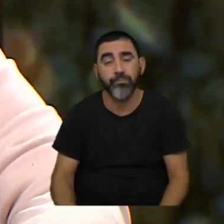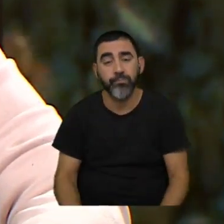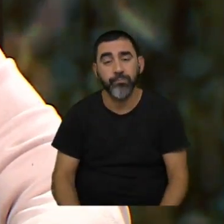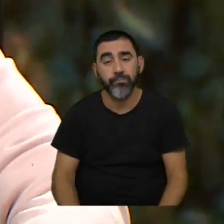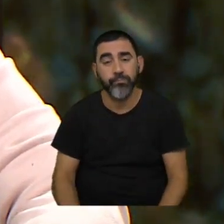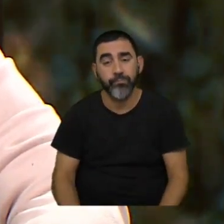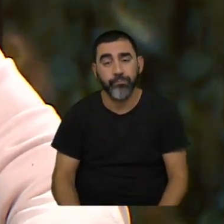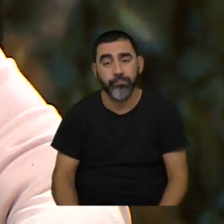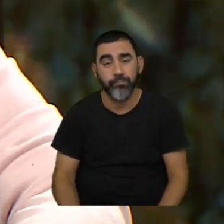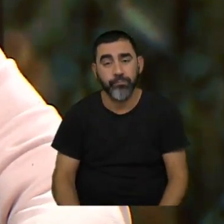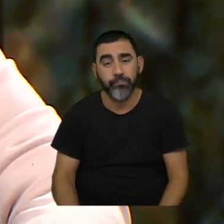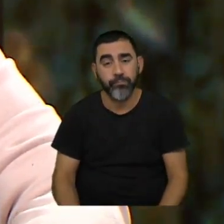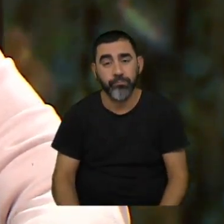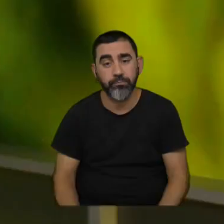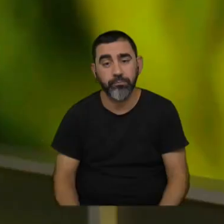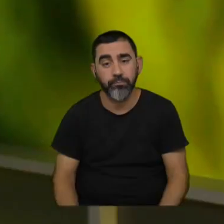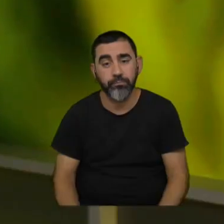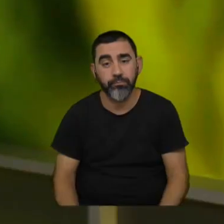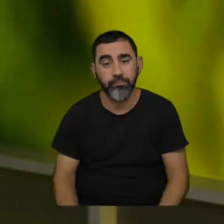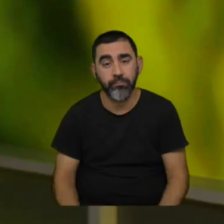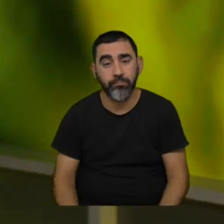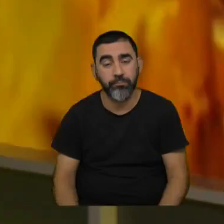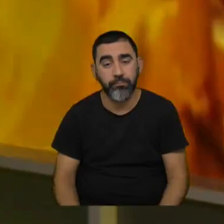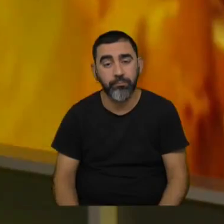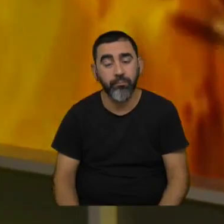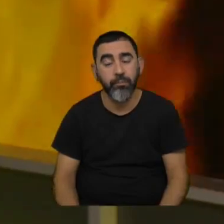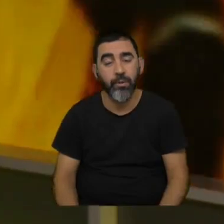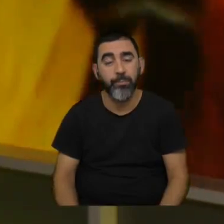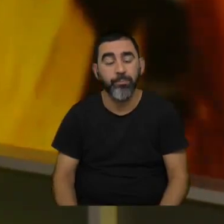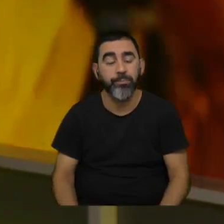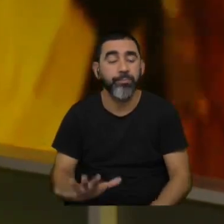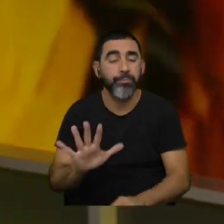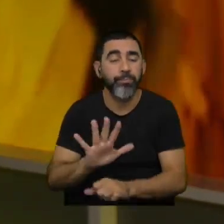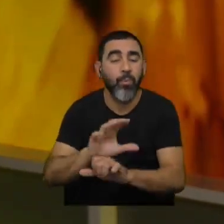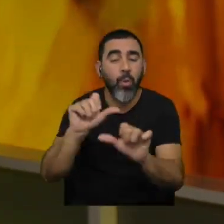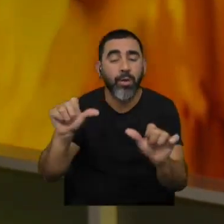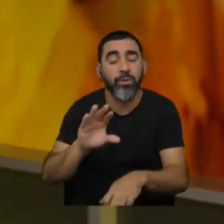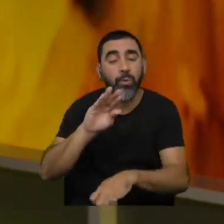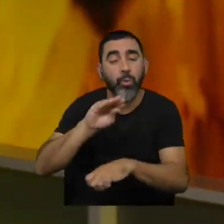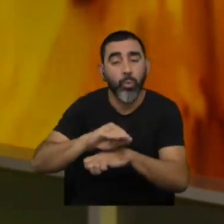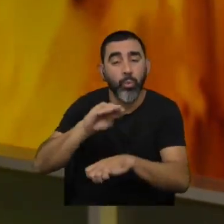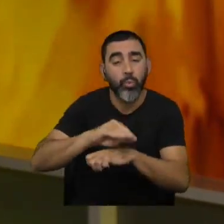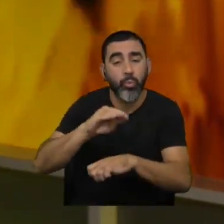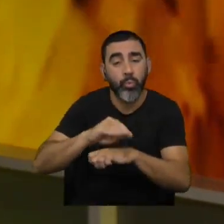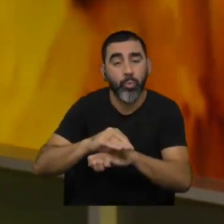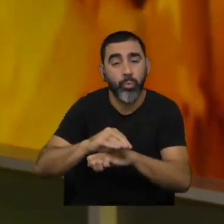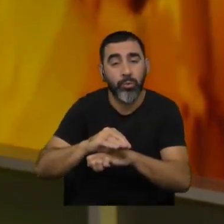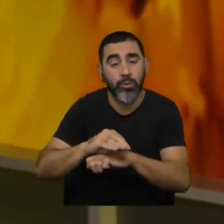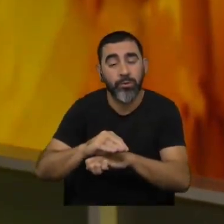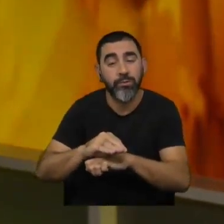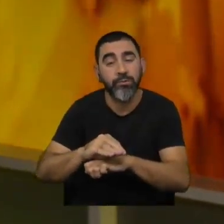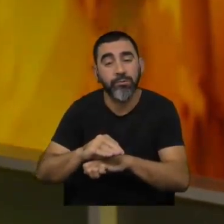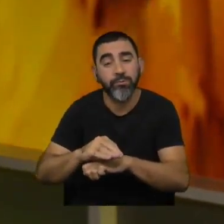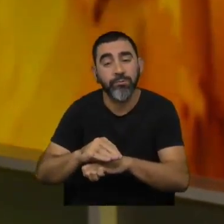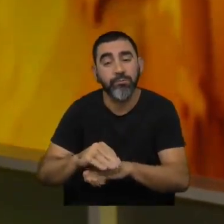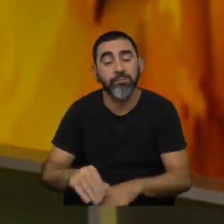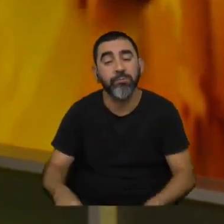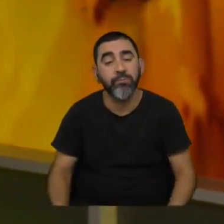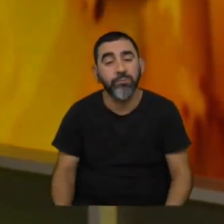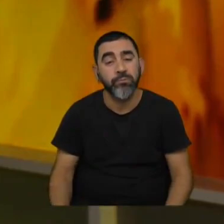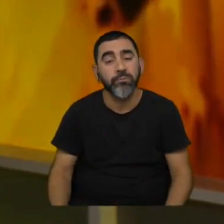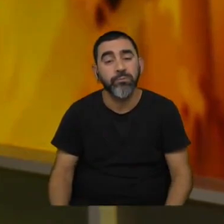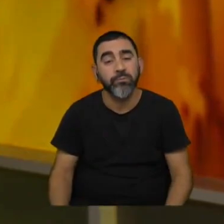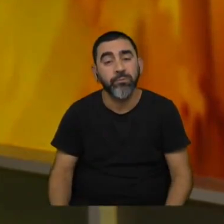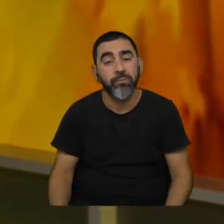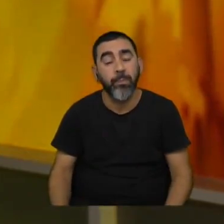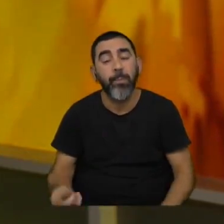la posibilidad de generar cultura en esto, que en el caso de las abejas es un poquito más fácil, insisto, porque es un panorama global, pero en